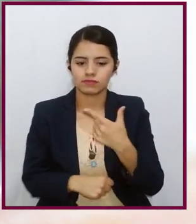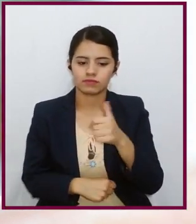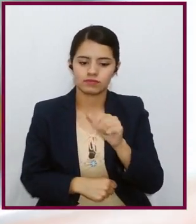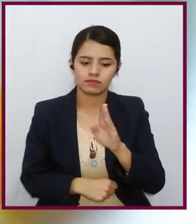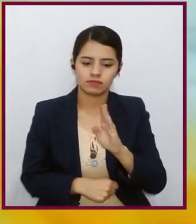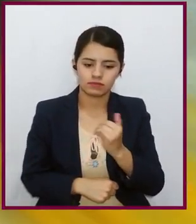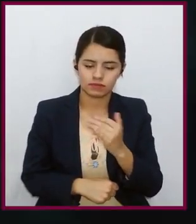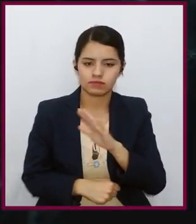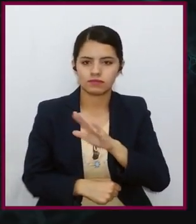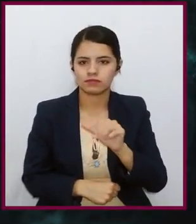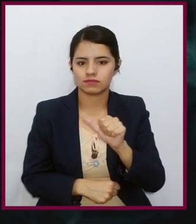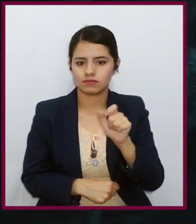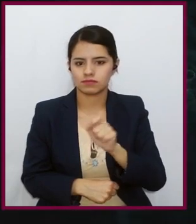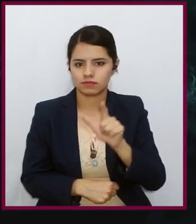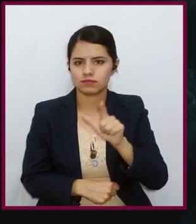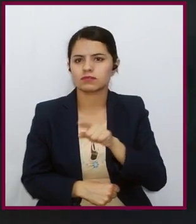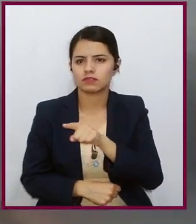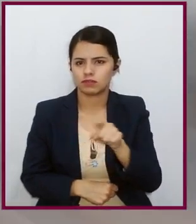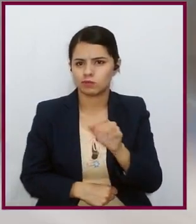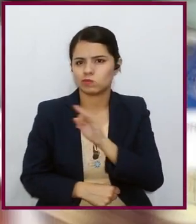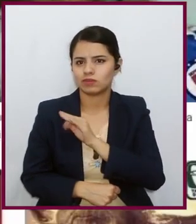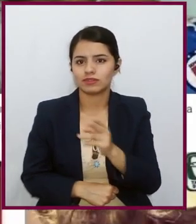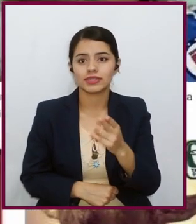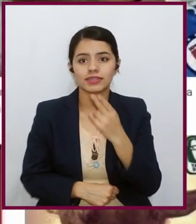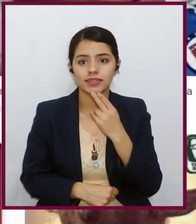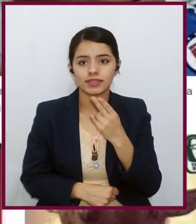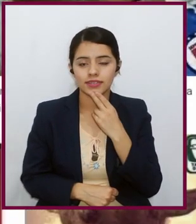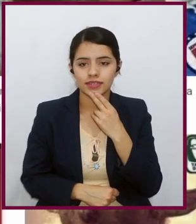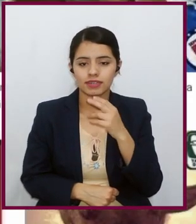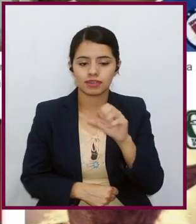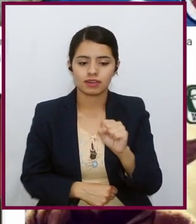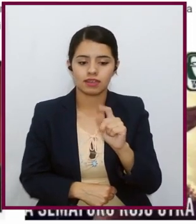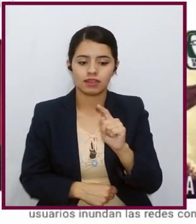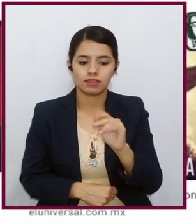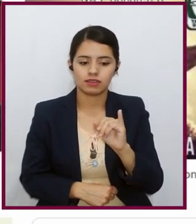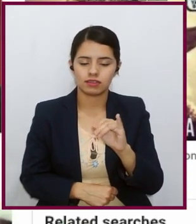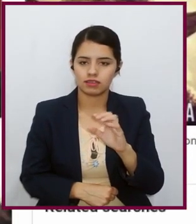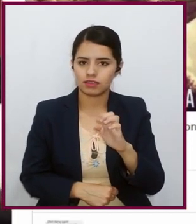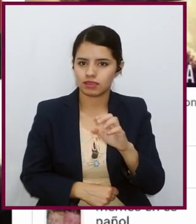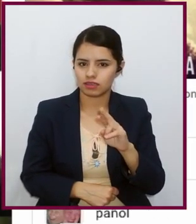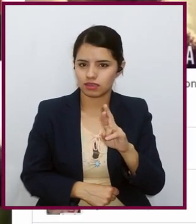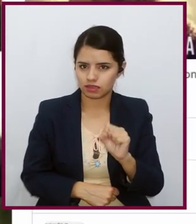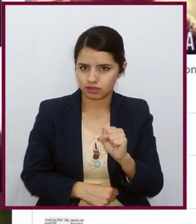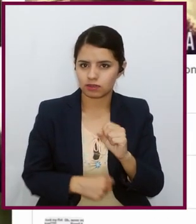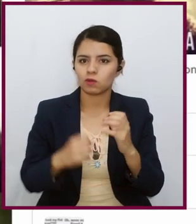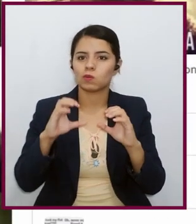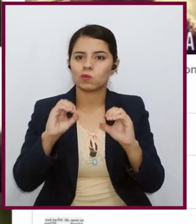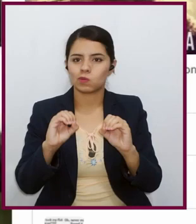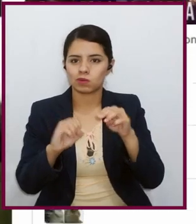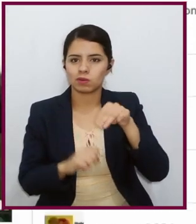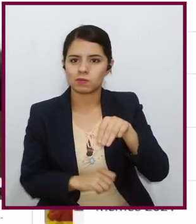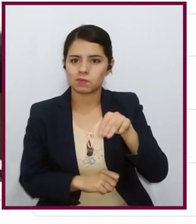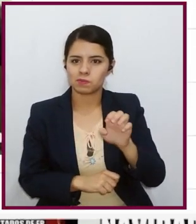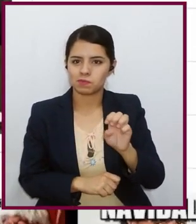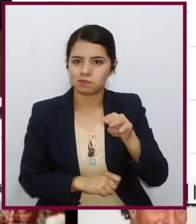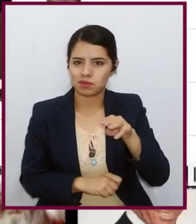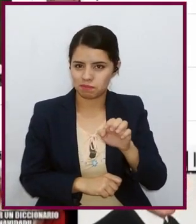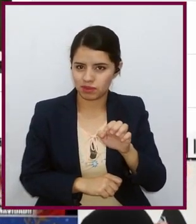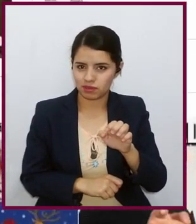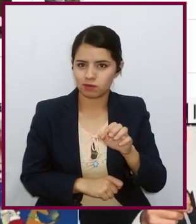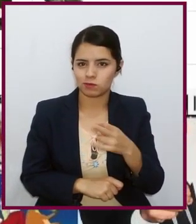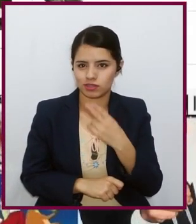analizar bien la información y corroborar las fuentes. También es muy importante utilizar un lenguaje